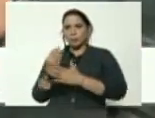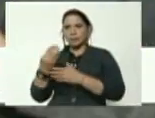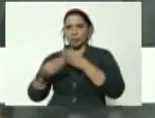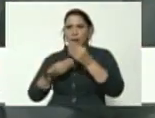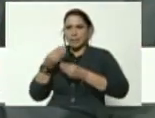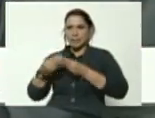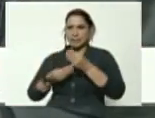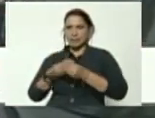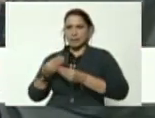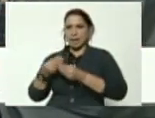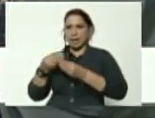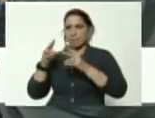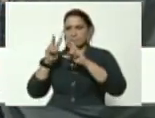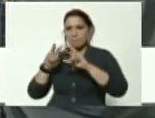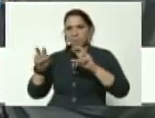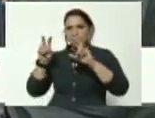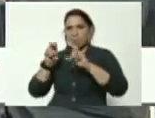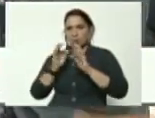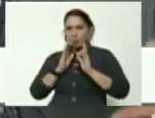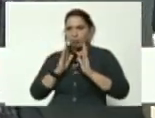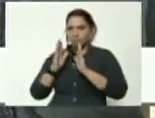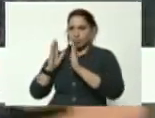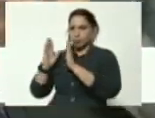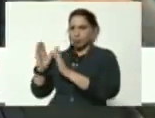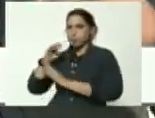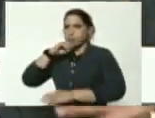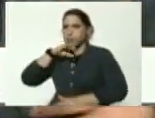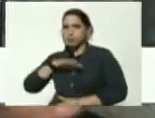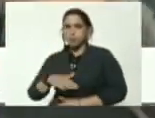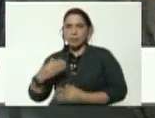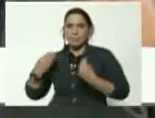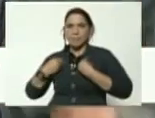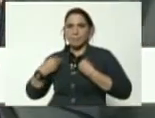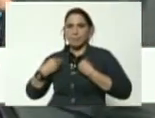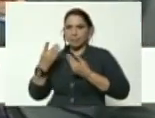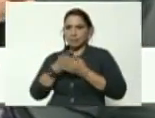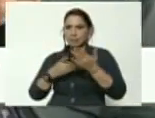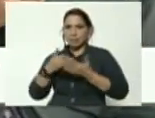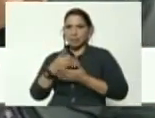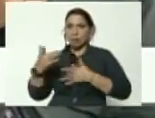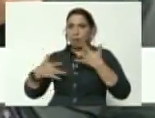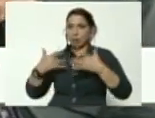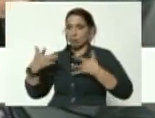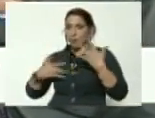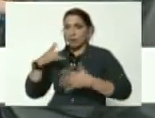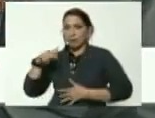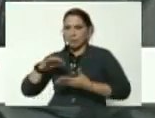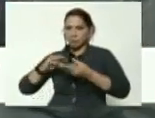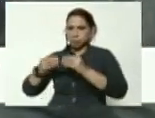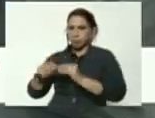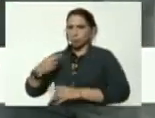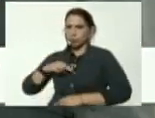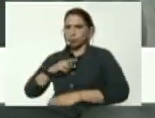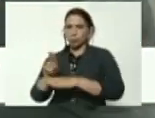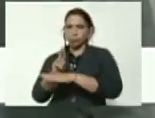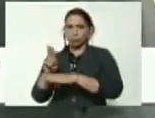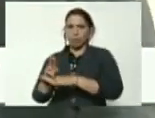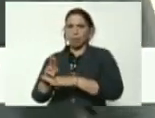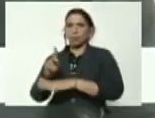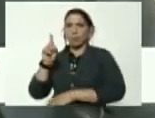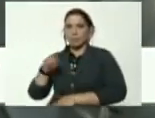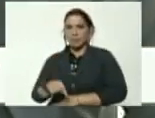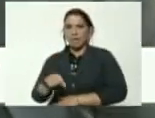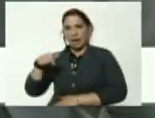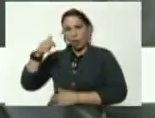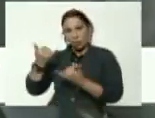investigación biográfica y a partir de esa investigación diseñar las actividades y los conceptos que empleamos en la conmemoración.